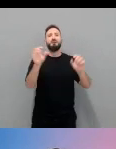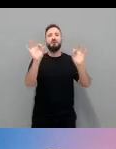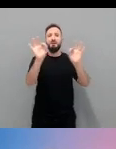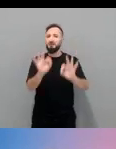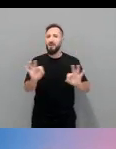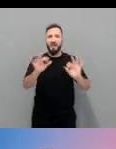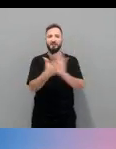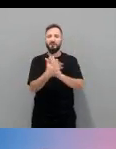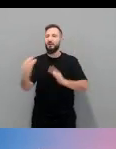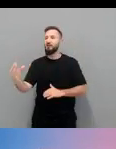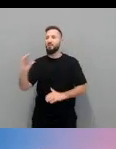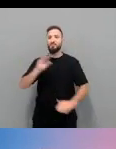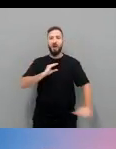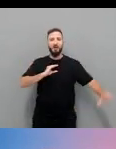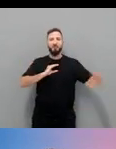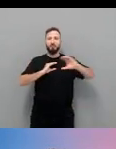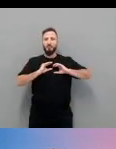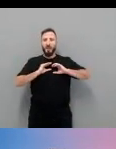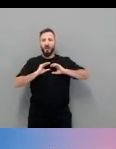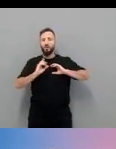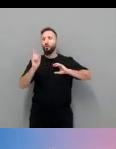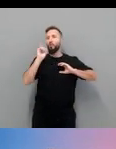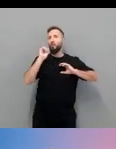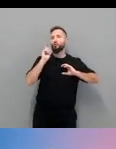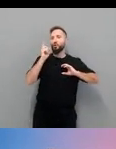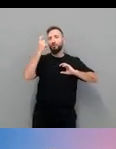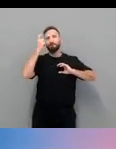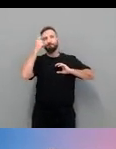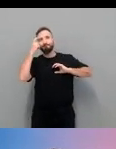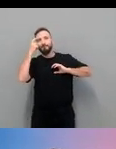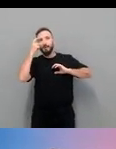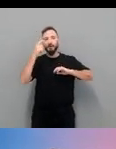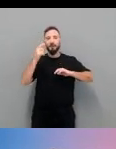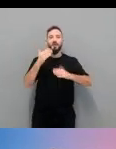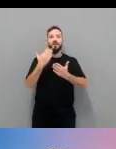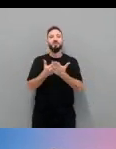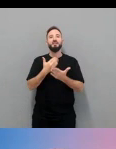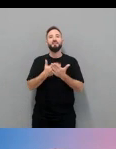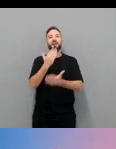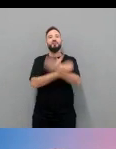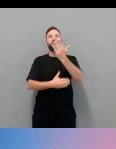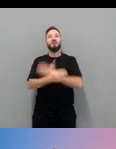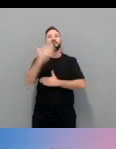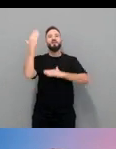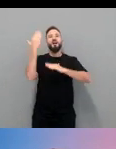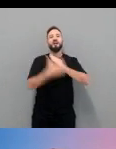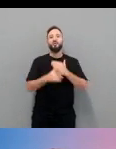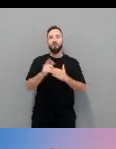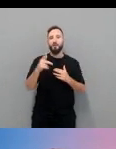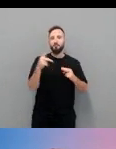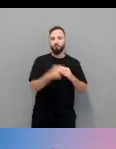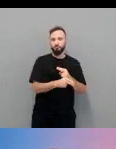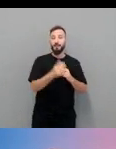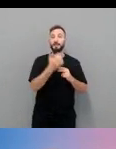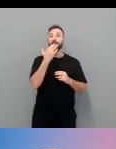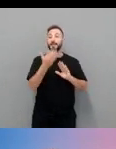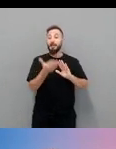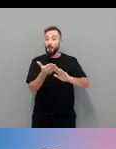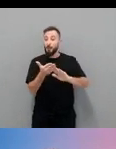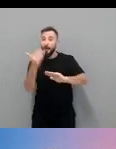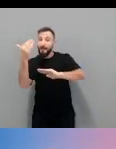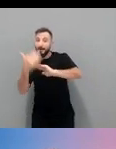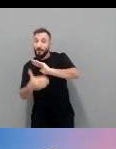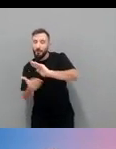la dan y ya está. Lo único que tenemos que estar es pendiente de que no se nos caduque ese certificado de discapacidad. Y si se nos va a caducar, hay